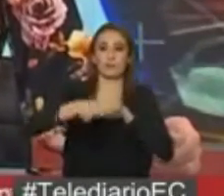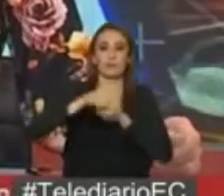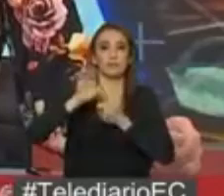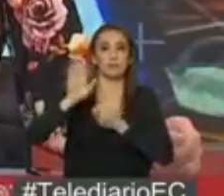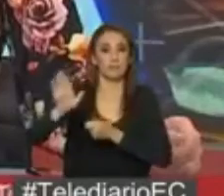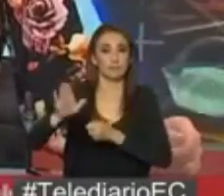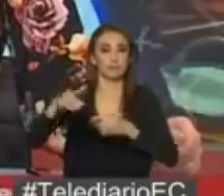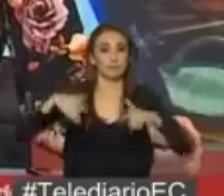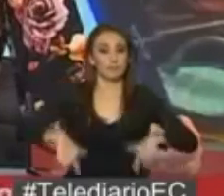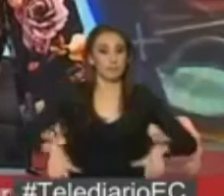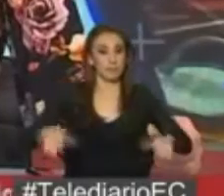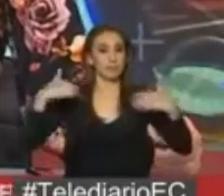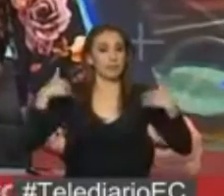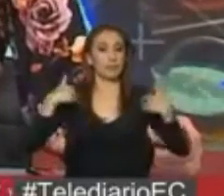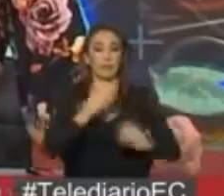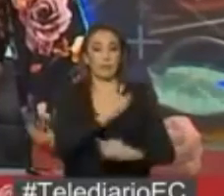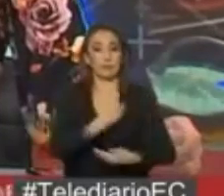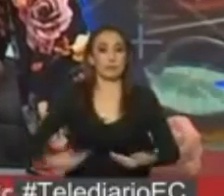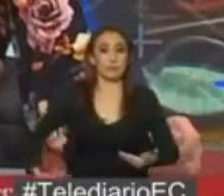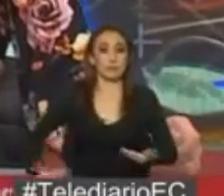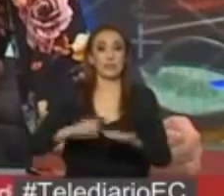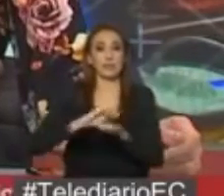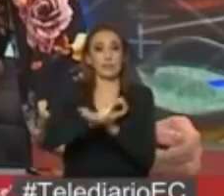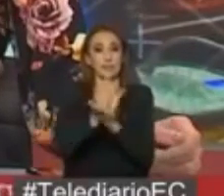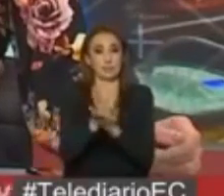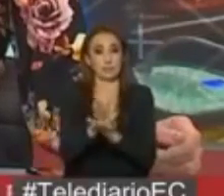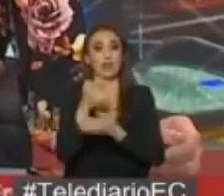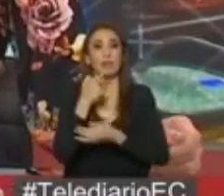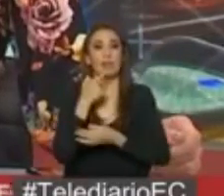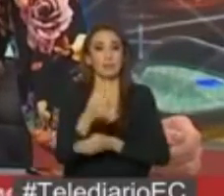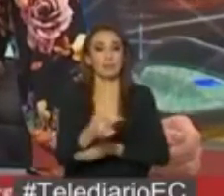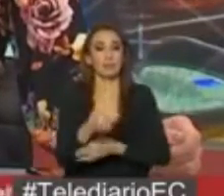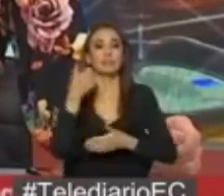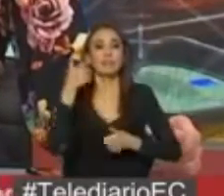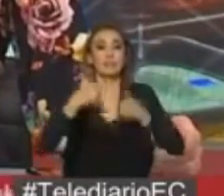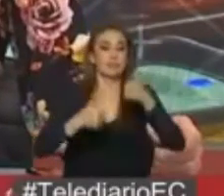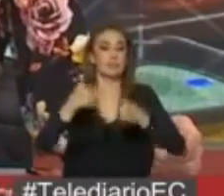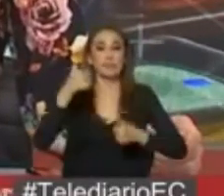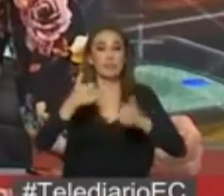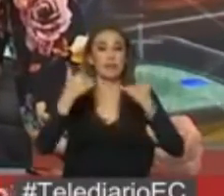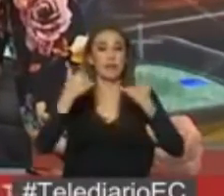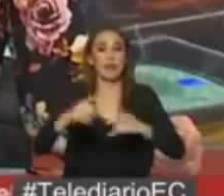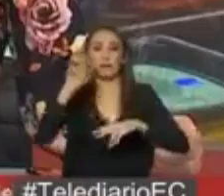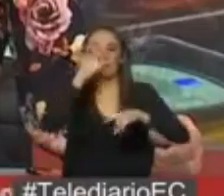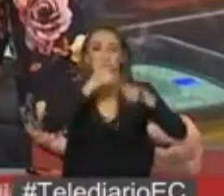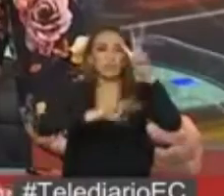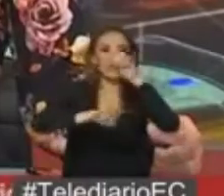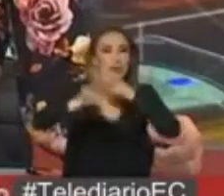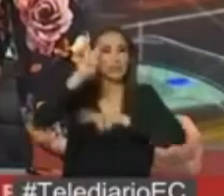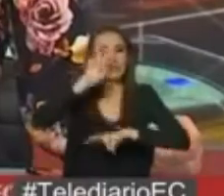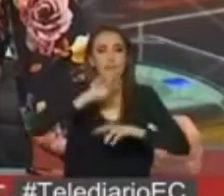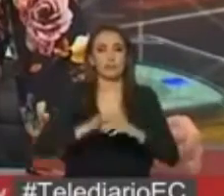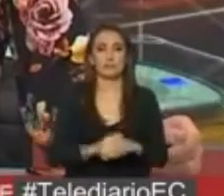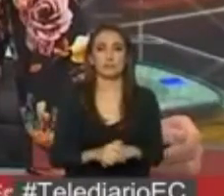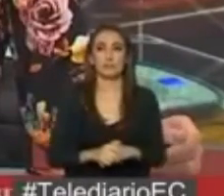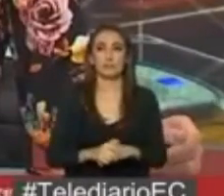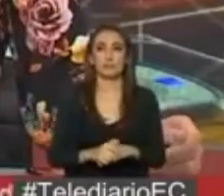el presidente de la Asamblea Nacional, César Litardo. Los escenarios y condiciones políticas son analizados por dos